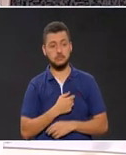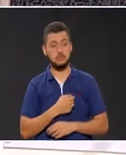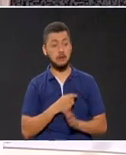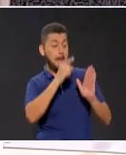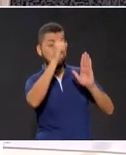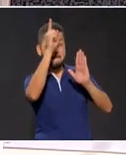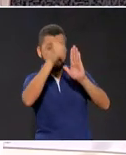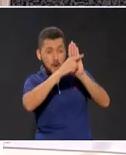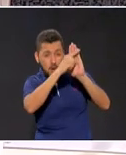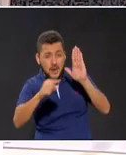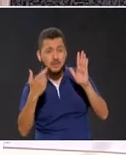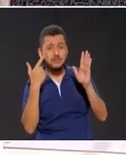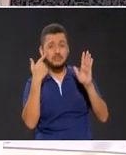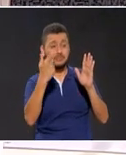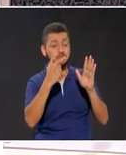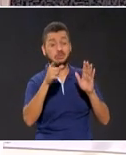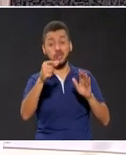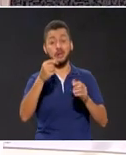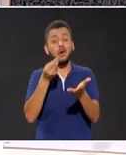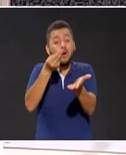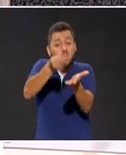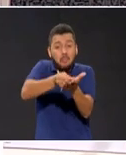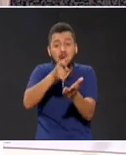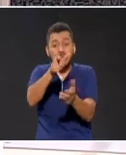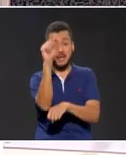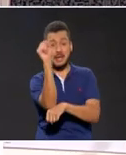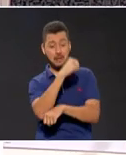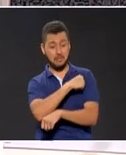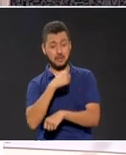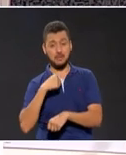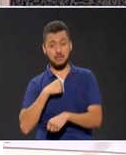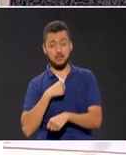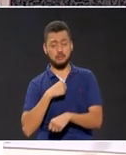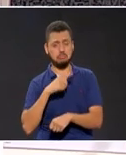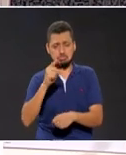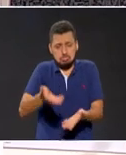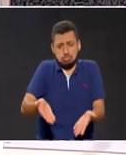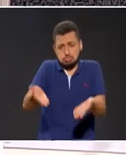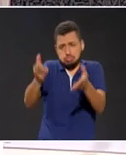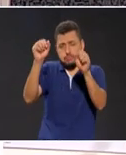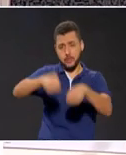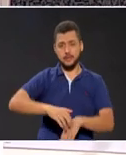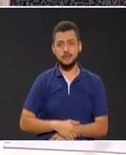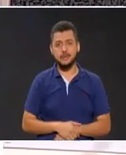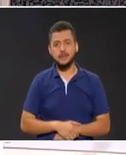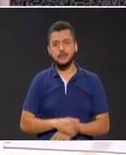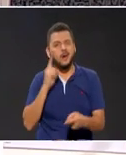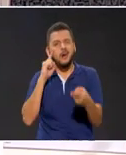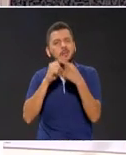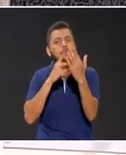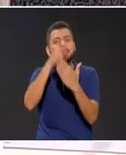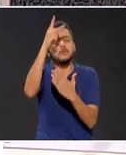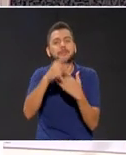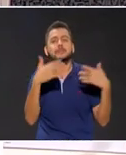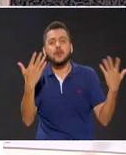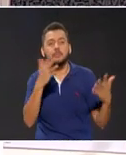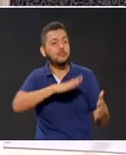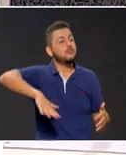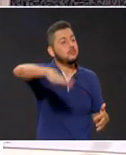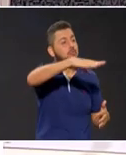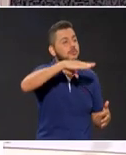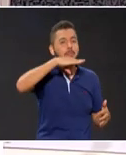personas compren carros particulares. Simplemente será más difícil y se demorará más. Y en transporte público es la mejor opción para